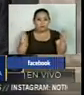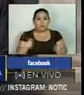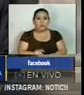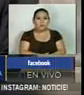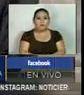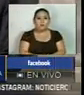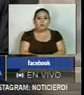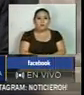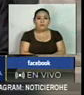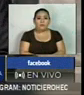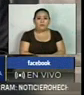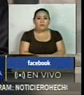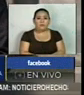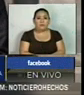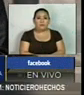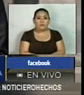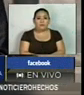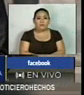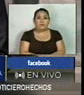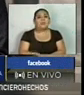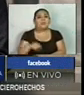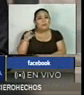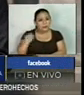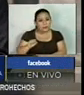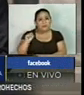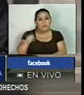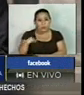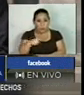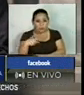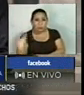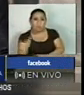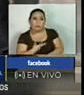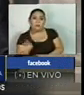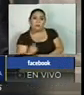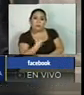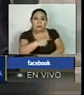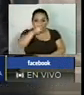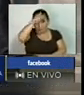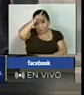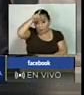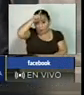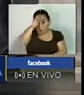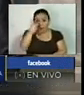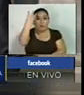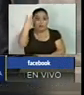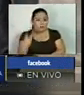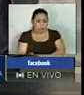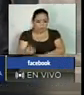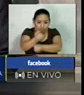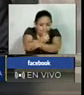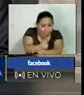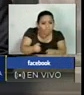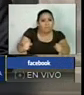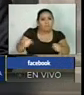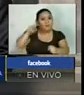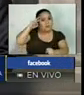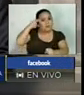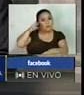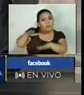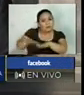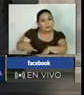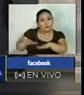los alemanes hoy podemos decirlo El día de la liberación es un día de gratitud